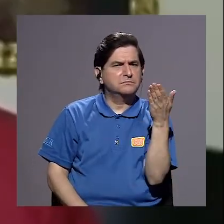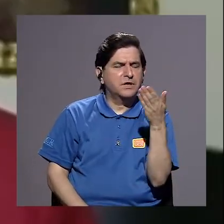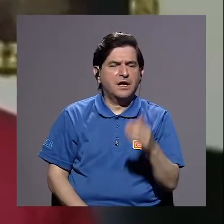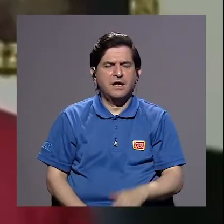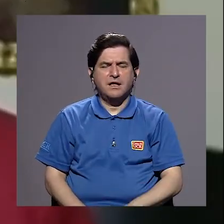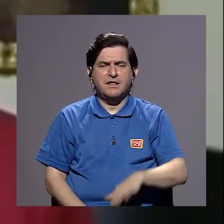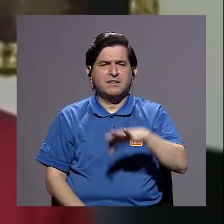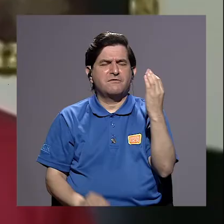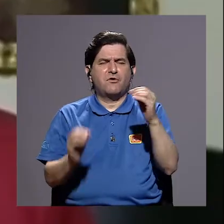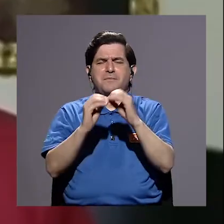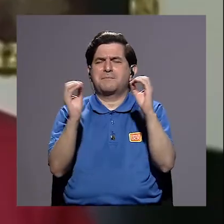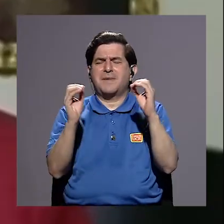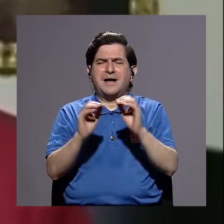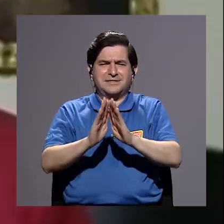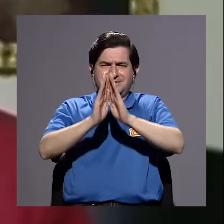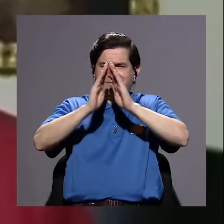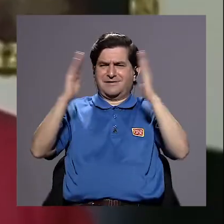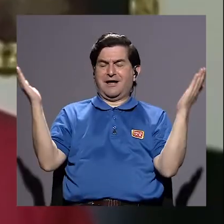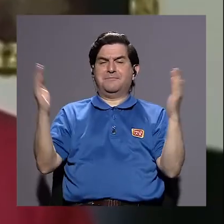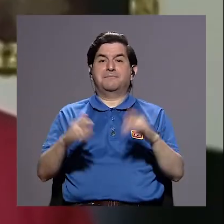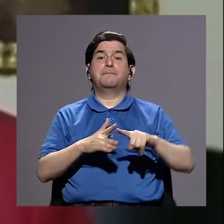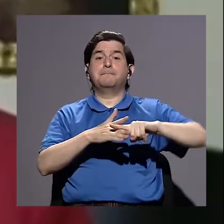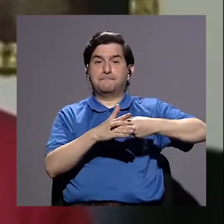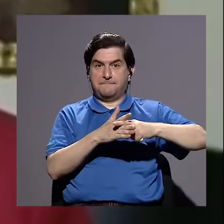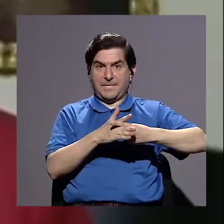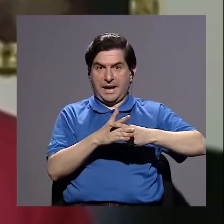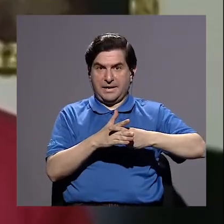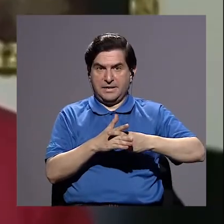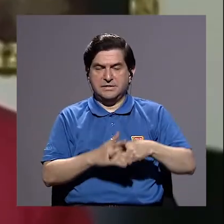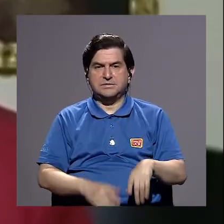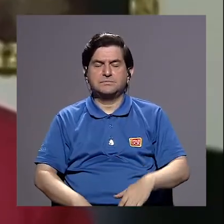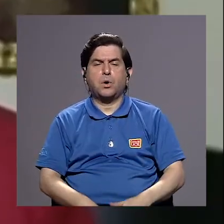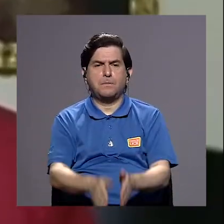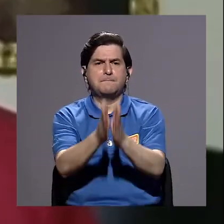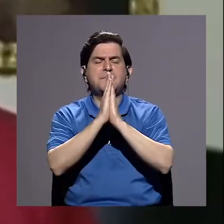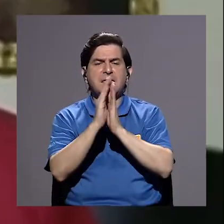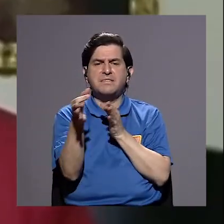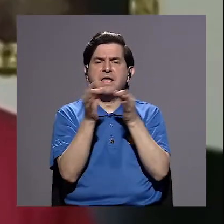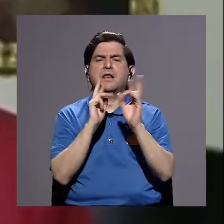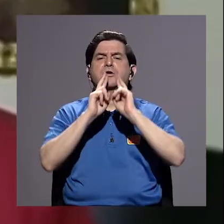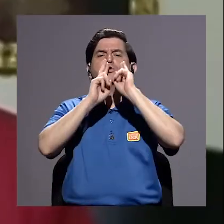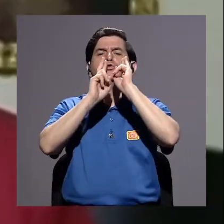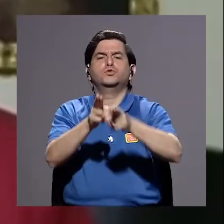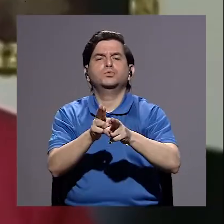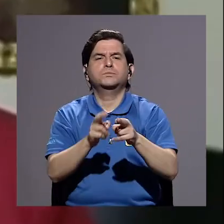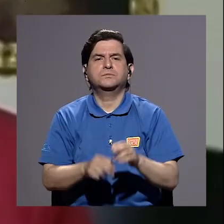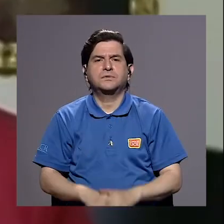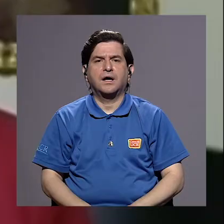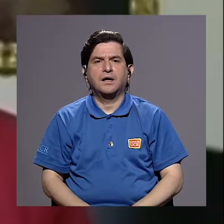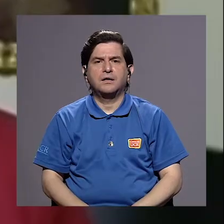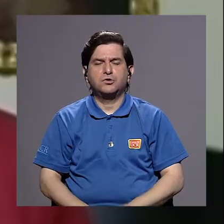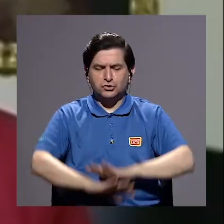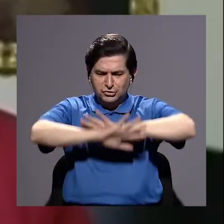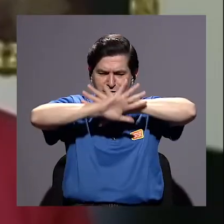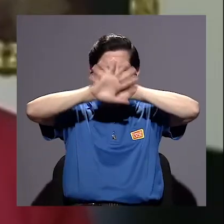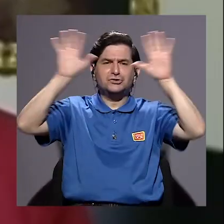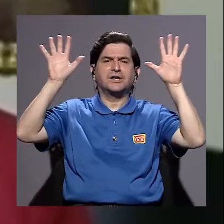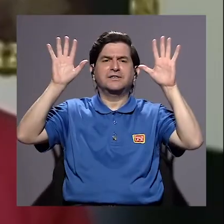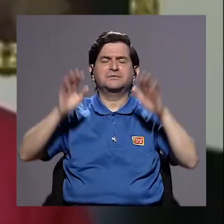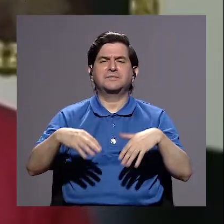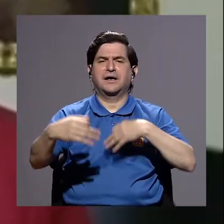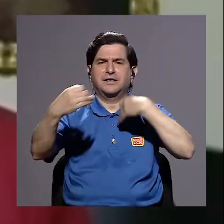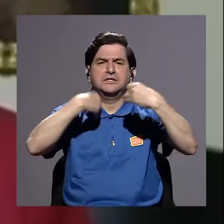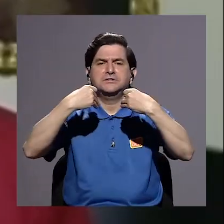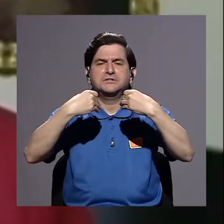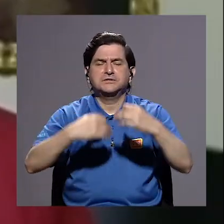más amplia manera posible. Es un mecanismo para pedir rendición de cuentas, para pedir